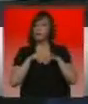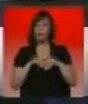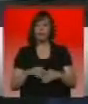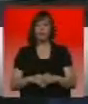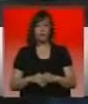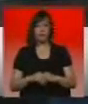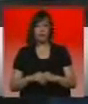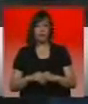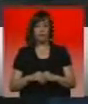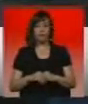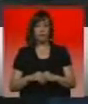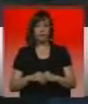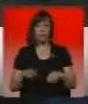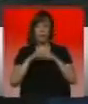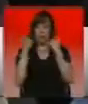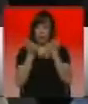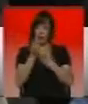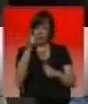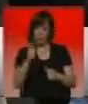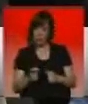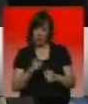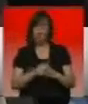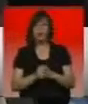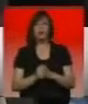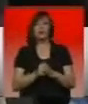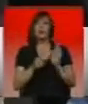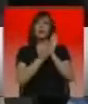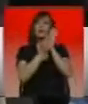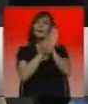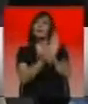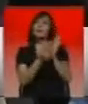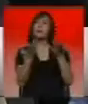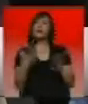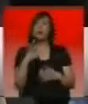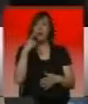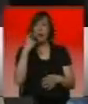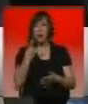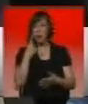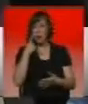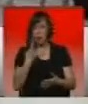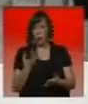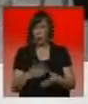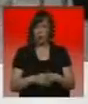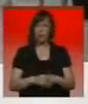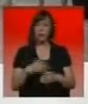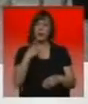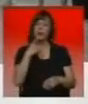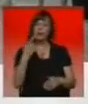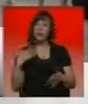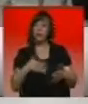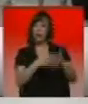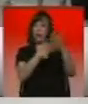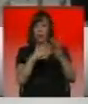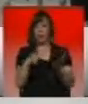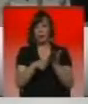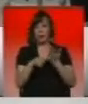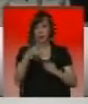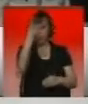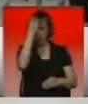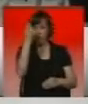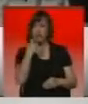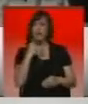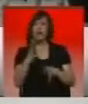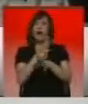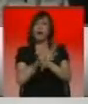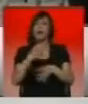comparecencia, el asambleísta Byron Pacheco, del partido Avanza, presentó las pruebas de sus acusaciones contra el ministro de Educación, a quien responsabilizó de no asegurar los